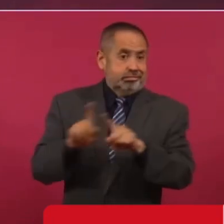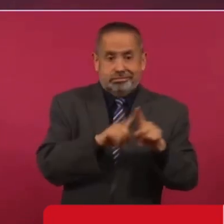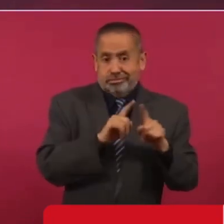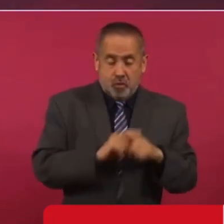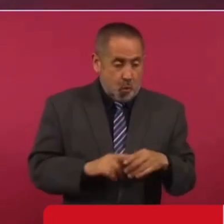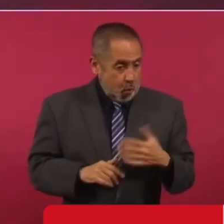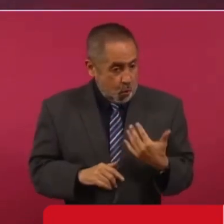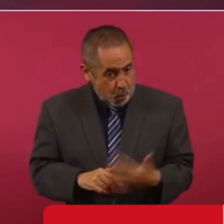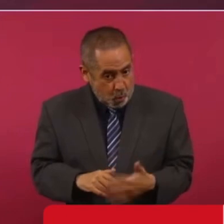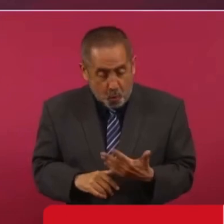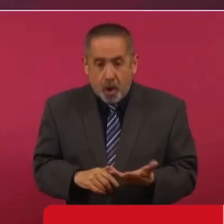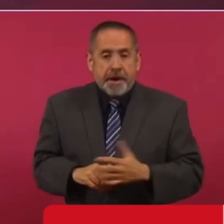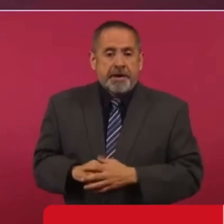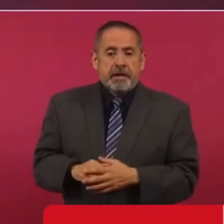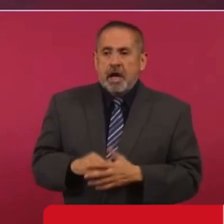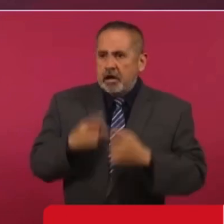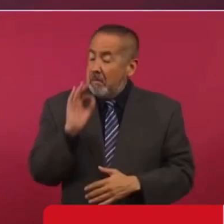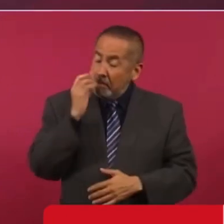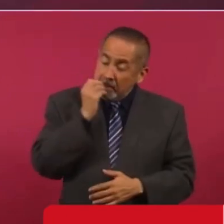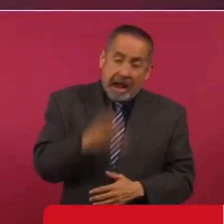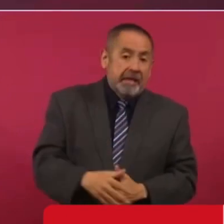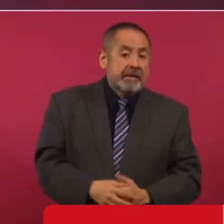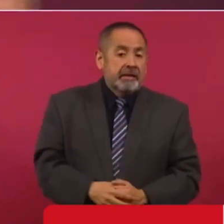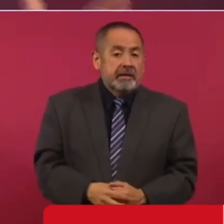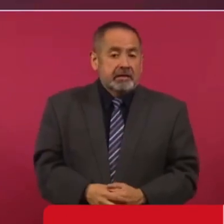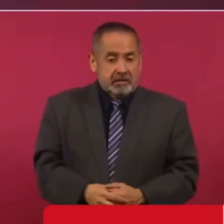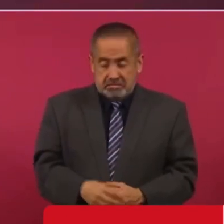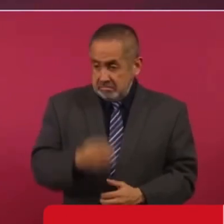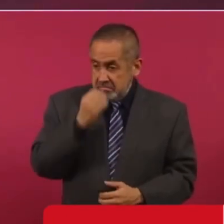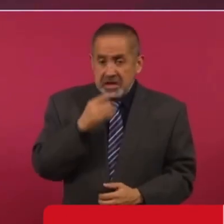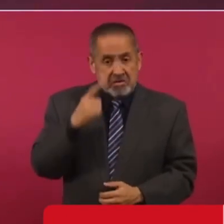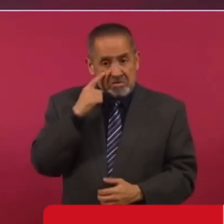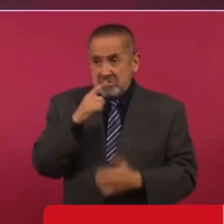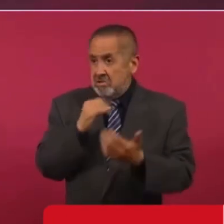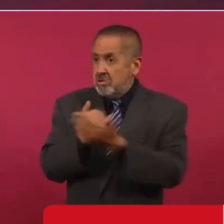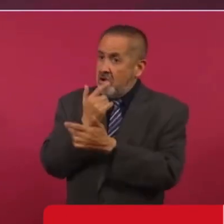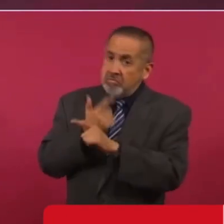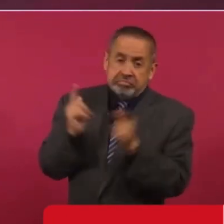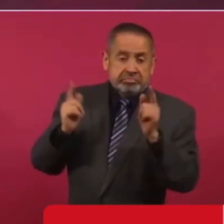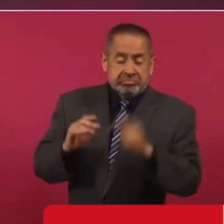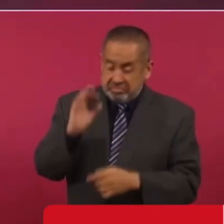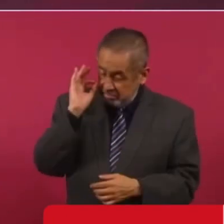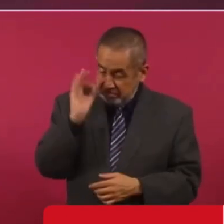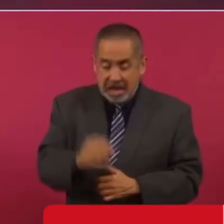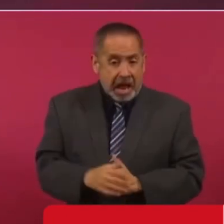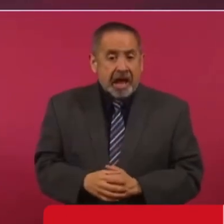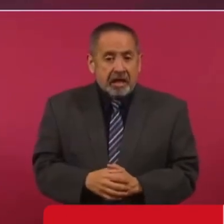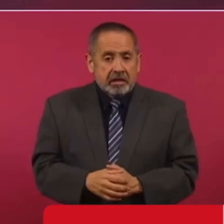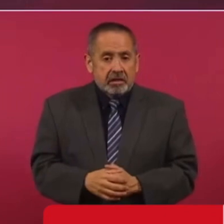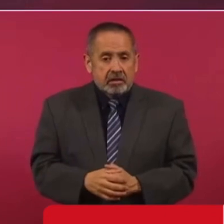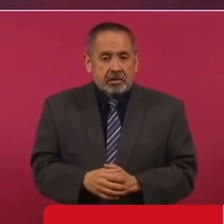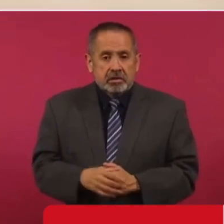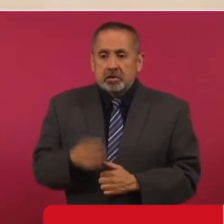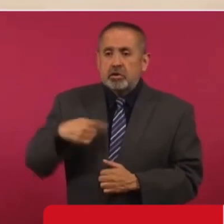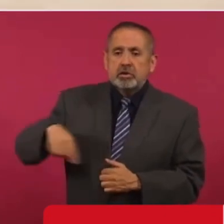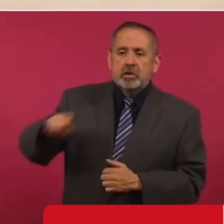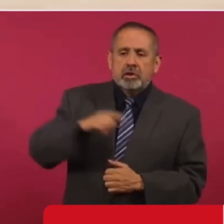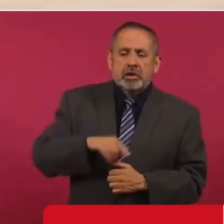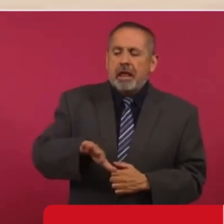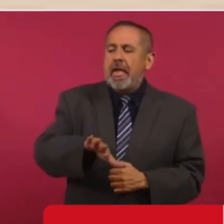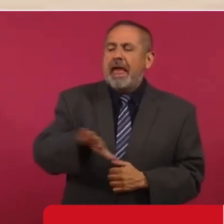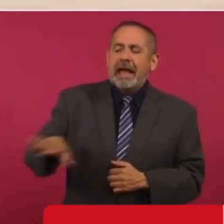hay debate, una auténtica democracia. Ya no somos ciudadanos